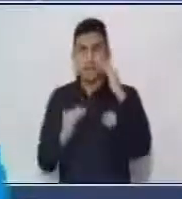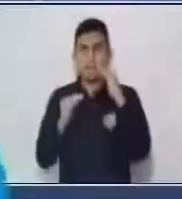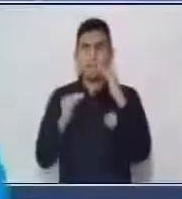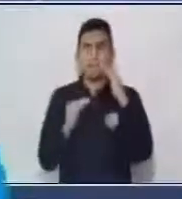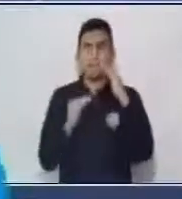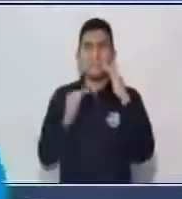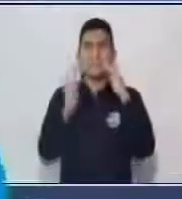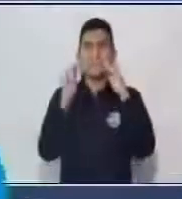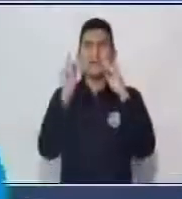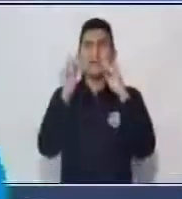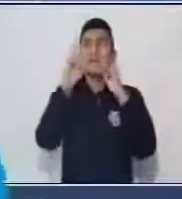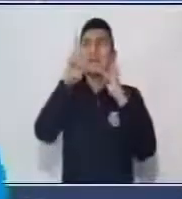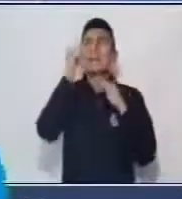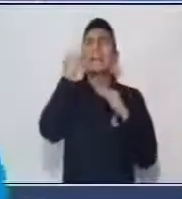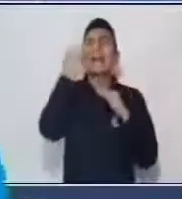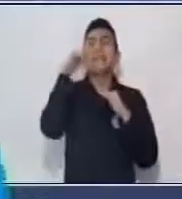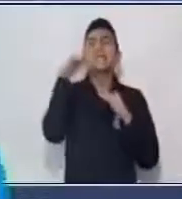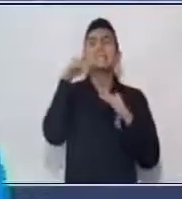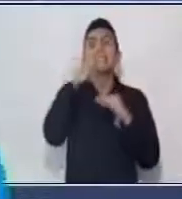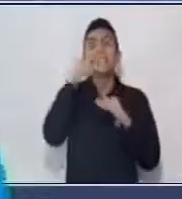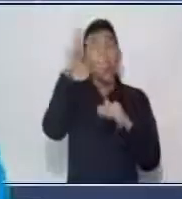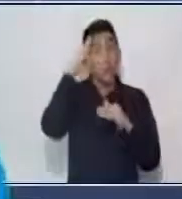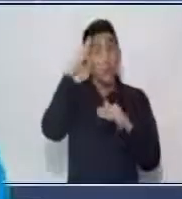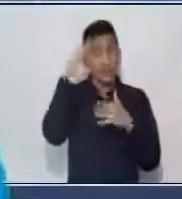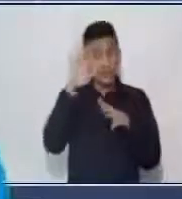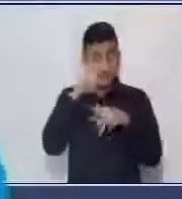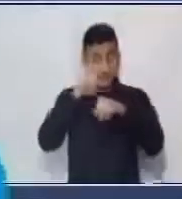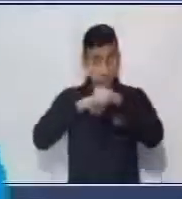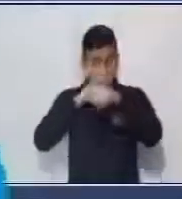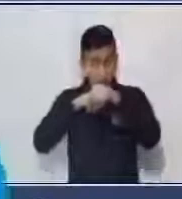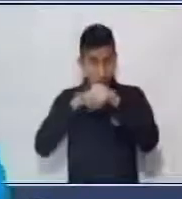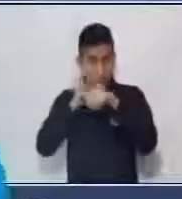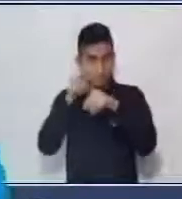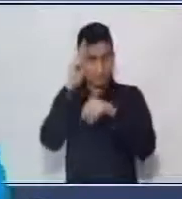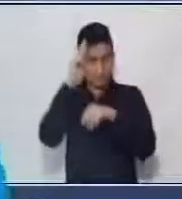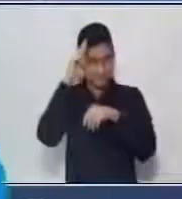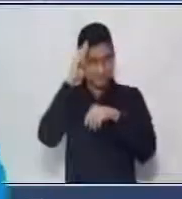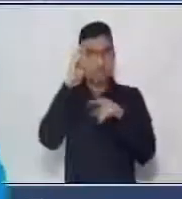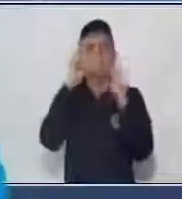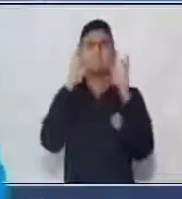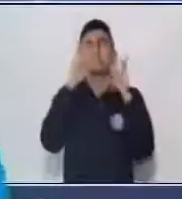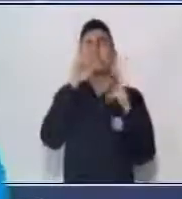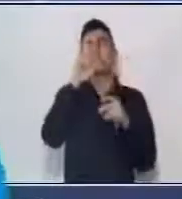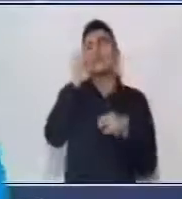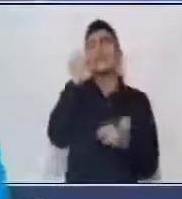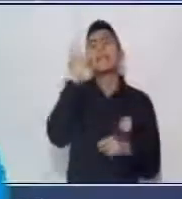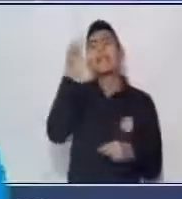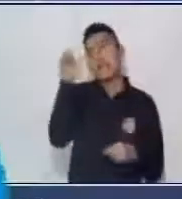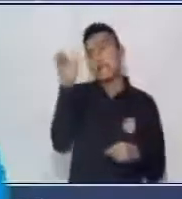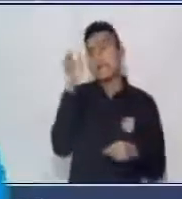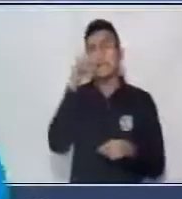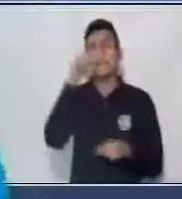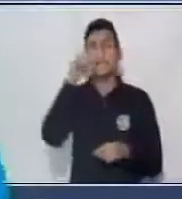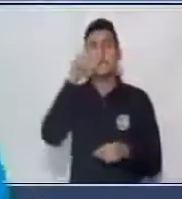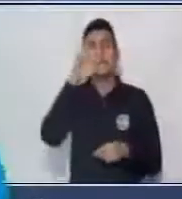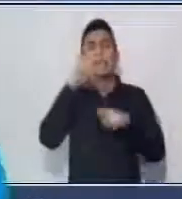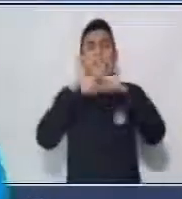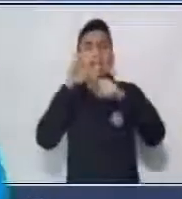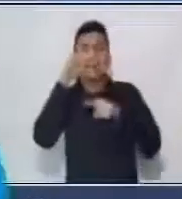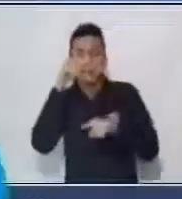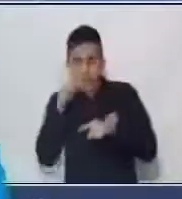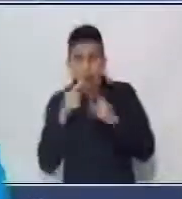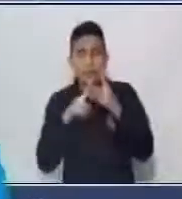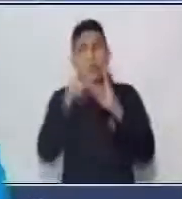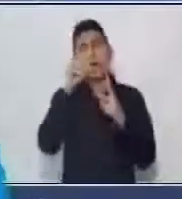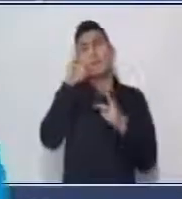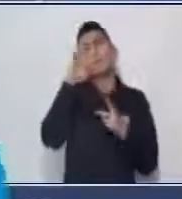raíz. Recuérdate que en algún momento hablamos de lo que correspondía a la raíz, al lexema, al morfema, a todo esto,